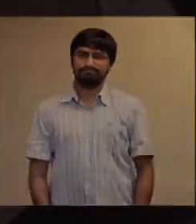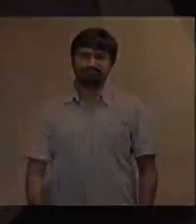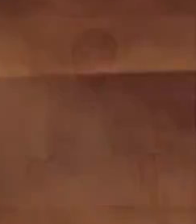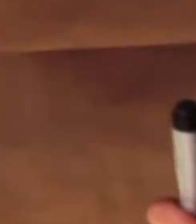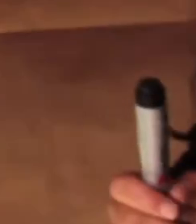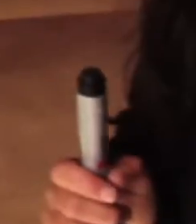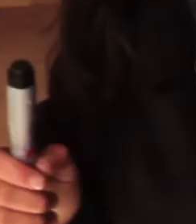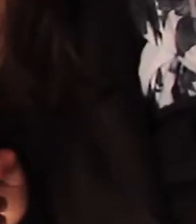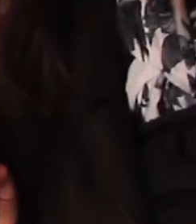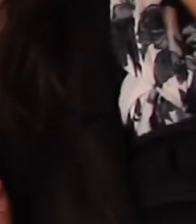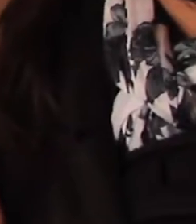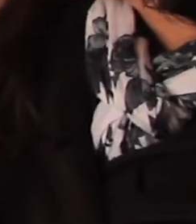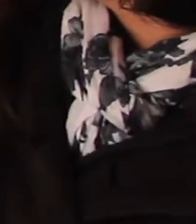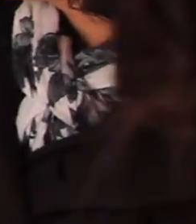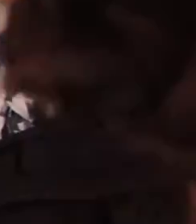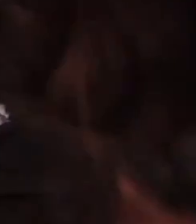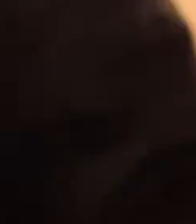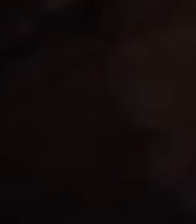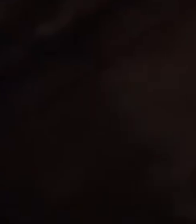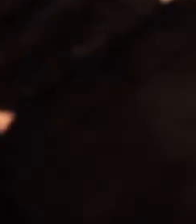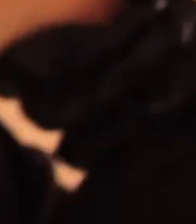funciona.